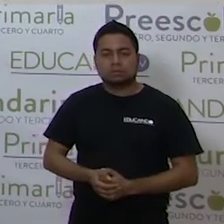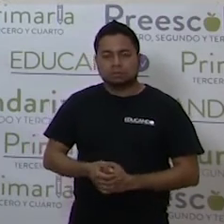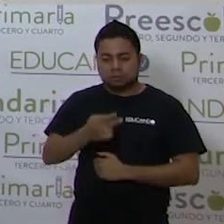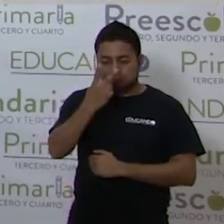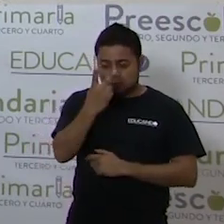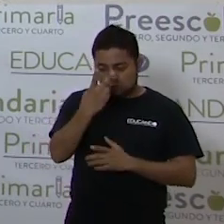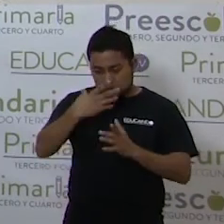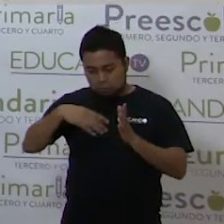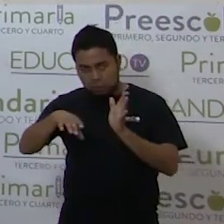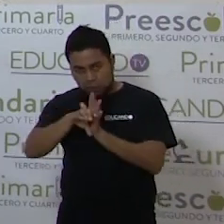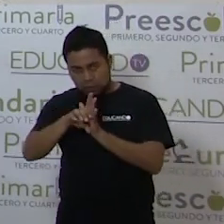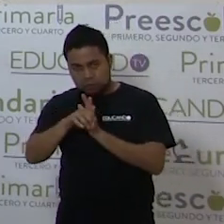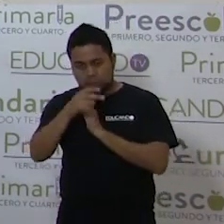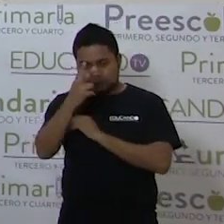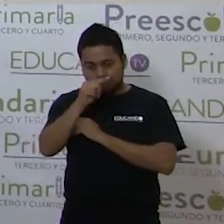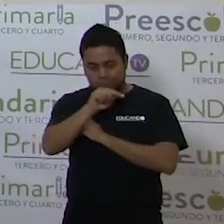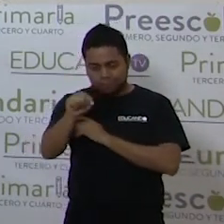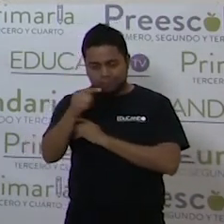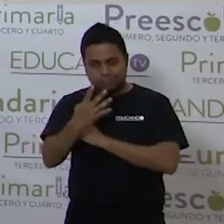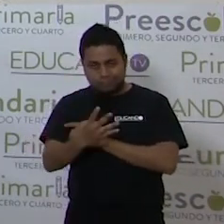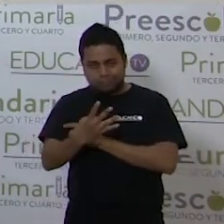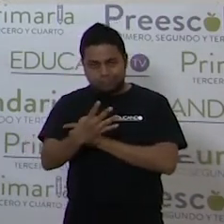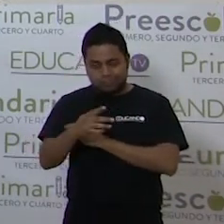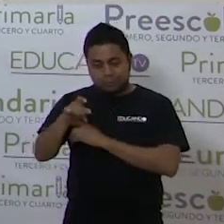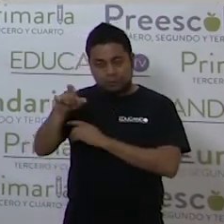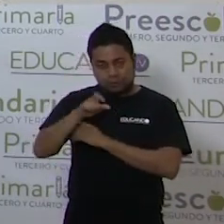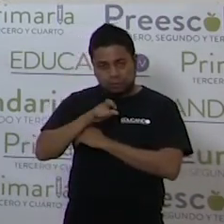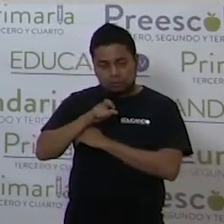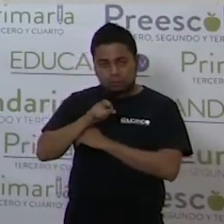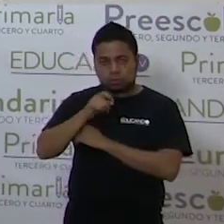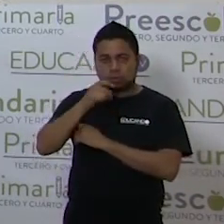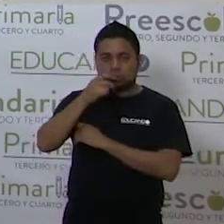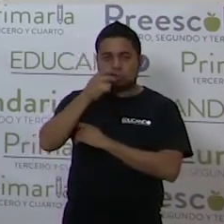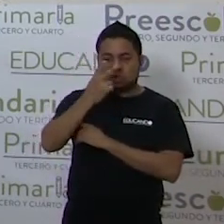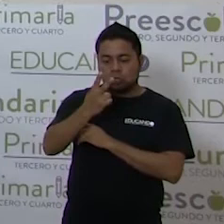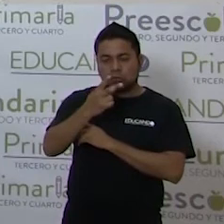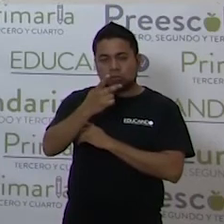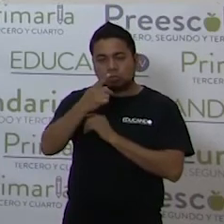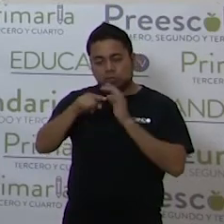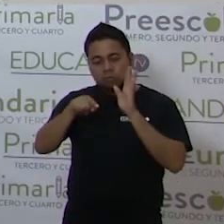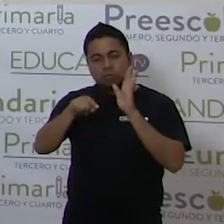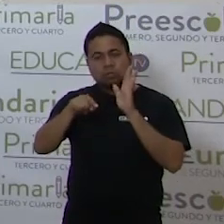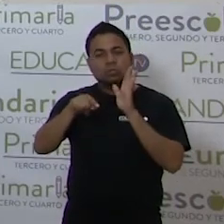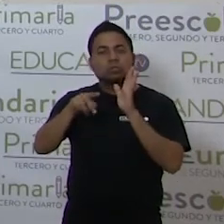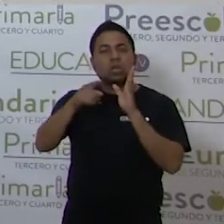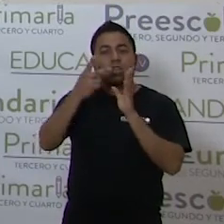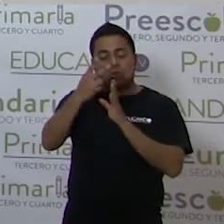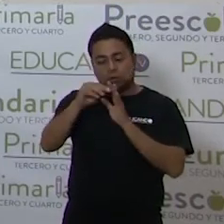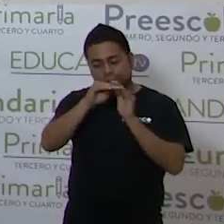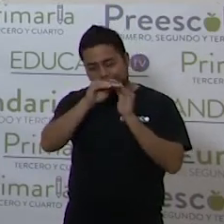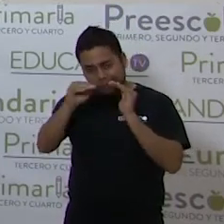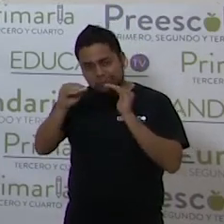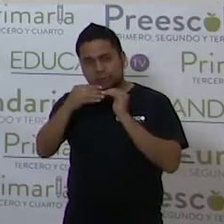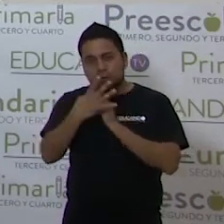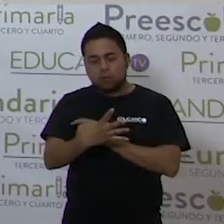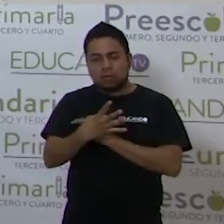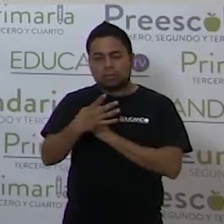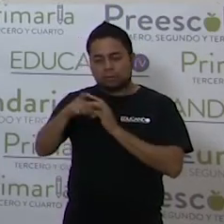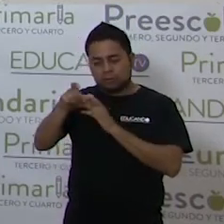cuartos de x 24 por aquí es igual a